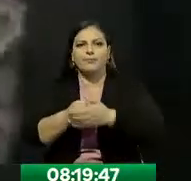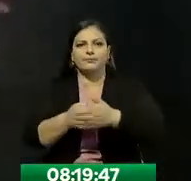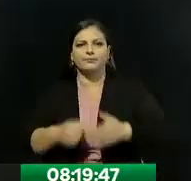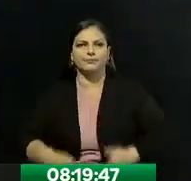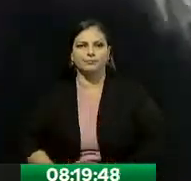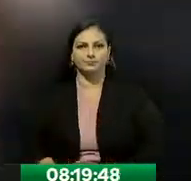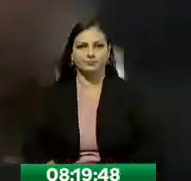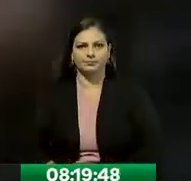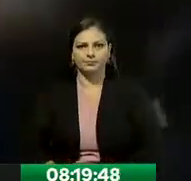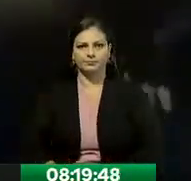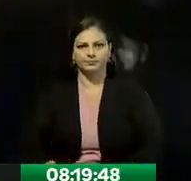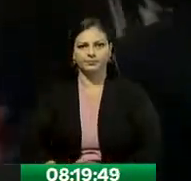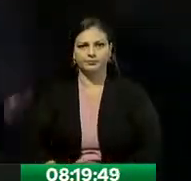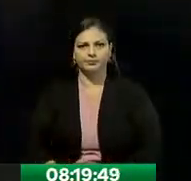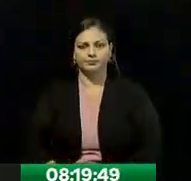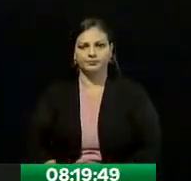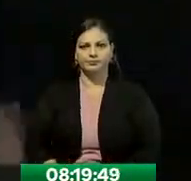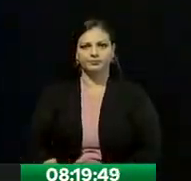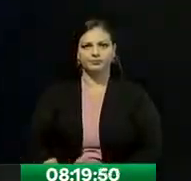¡Casi mato a quién!